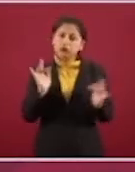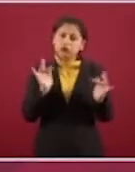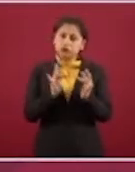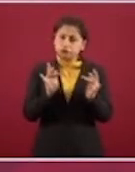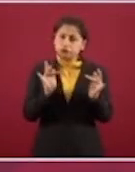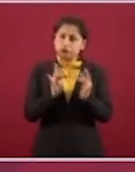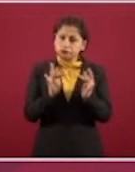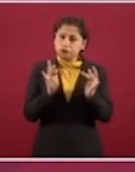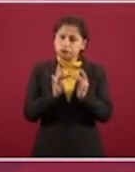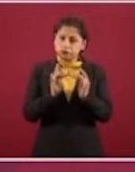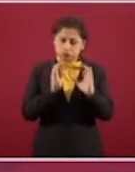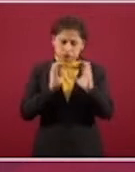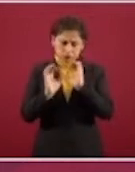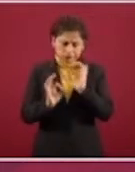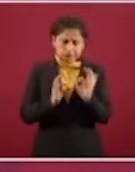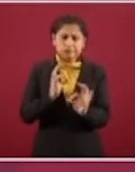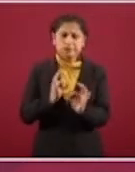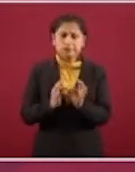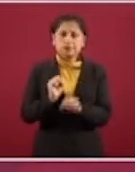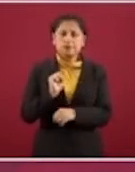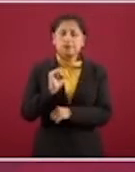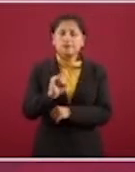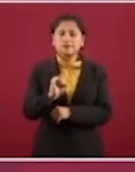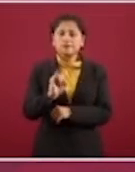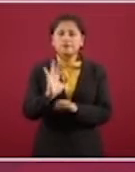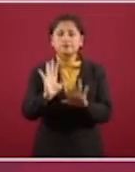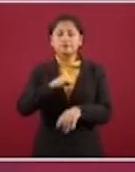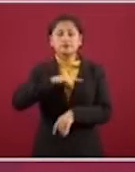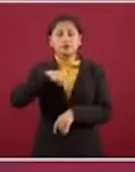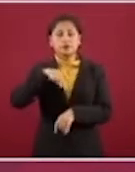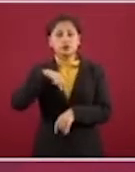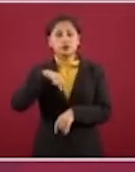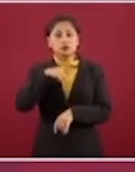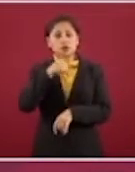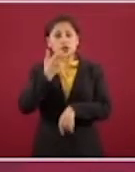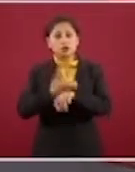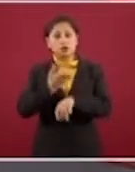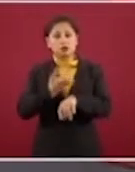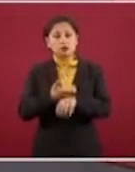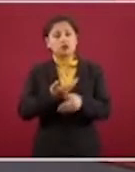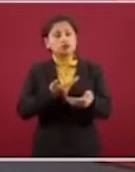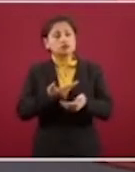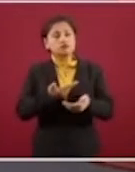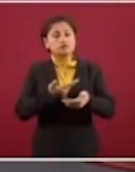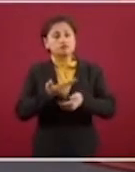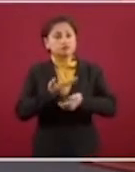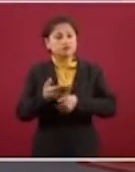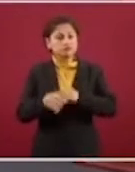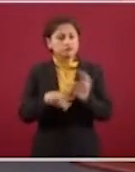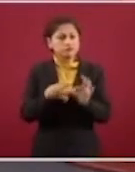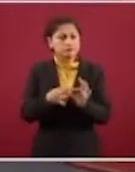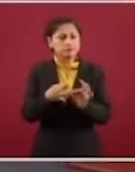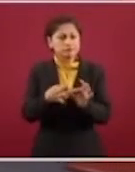con el gobierno de Estados Unidos, estamos trabajando de manera coordinada, desde luego